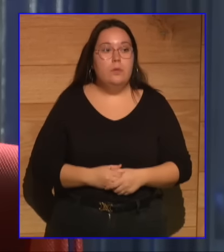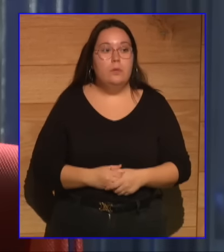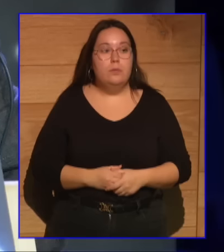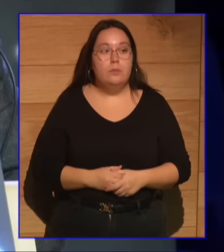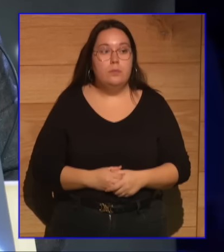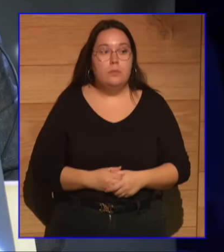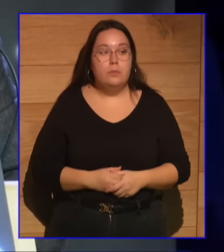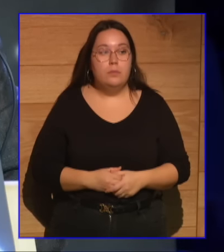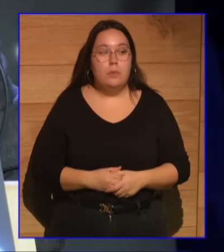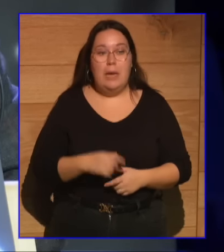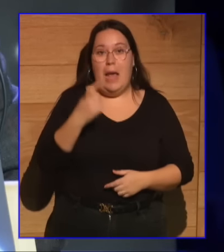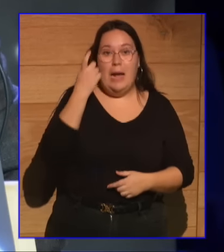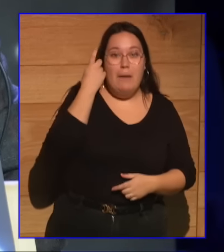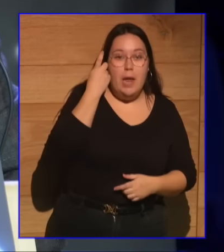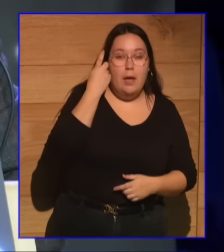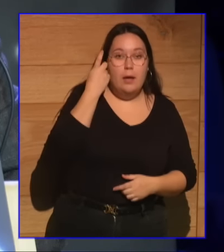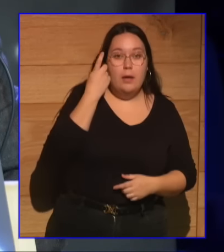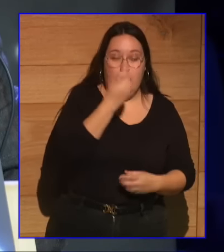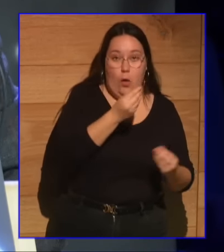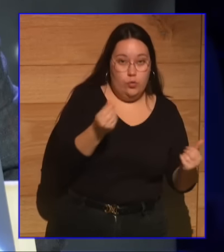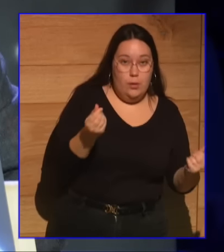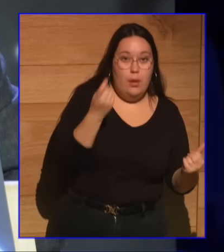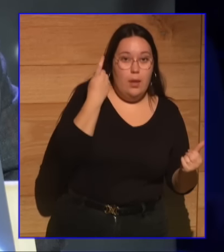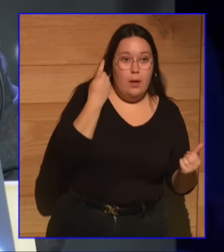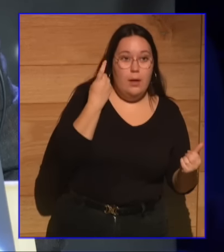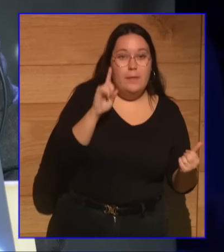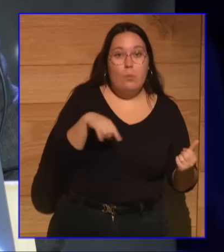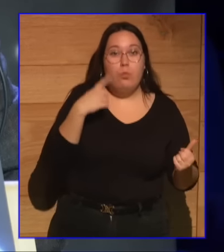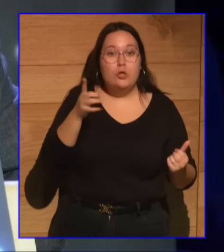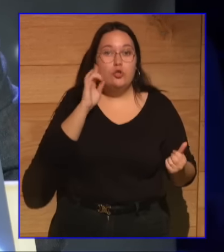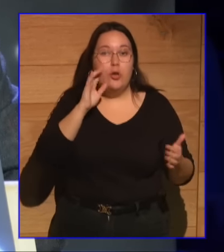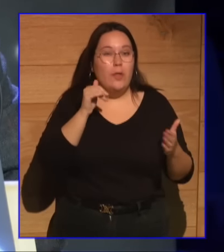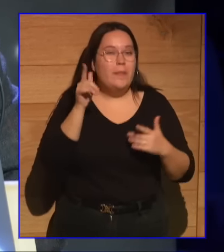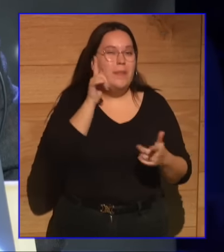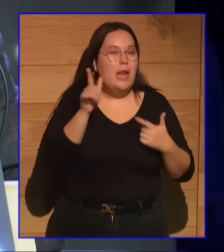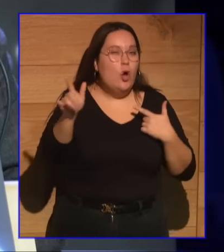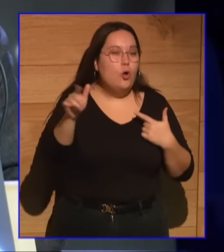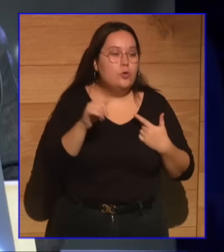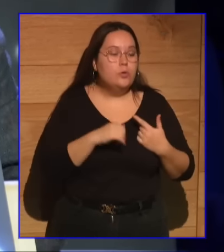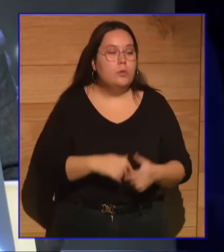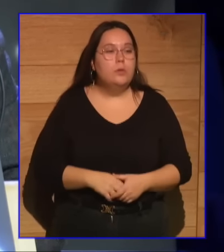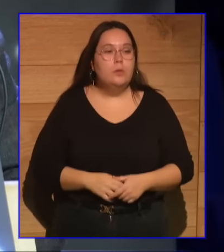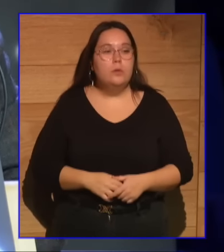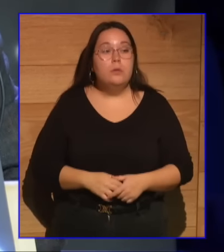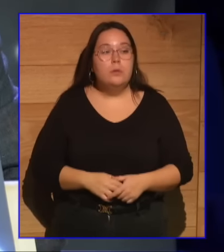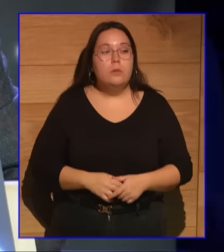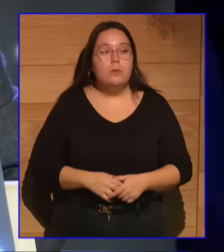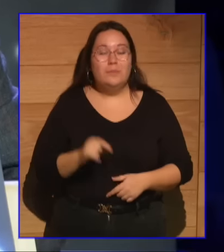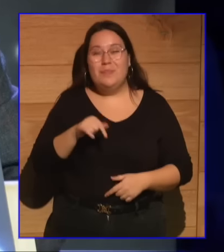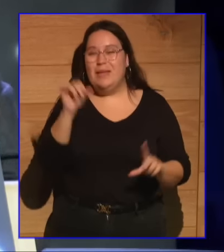sea, cabra, la ausencia de la cabra, después el sonido lejano, el sonido tiene una enorme importancia. Tened en cuenta que en esta